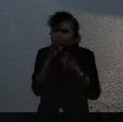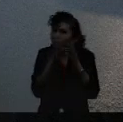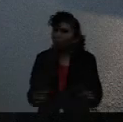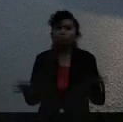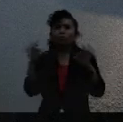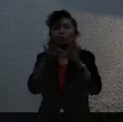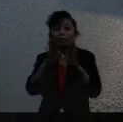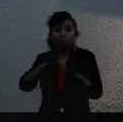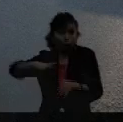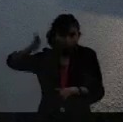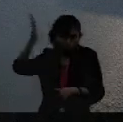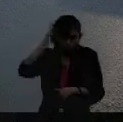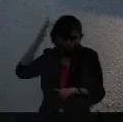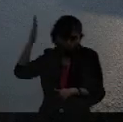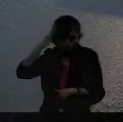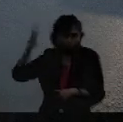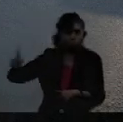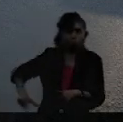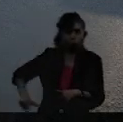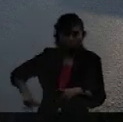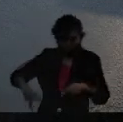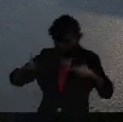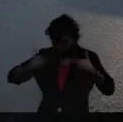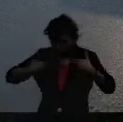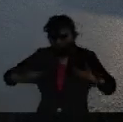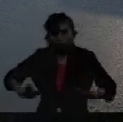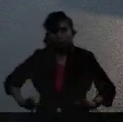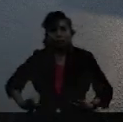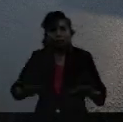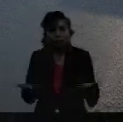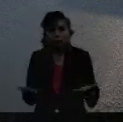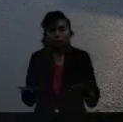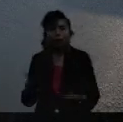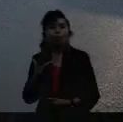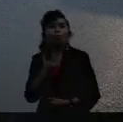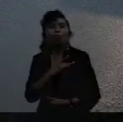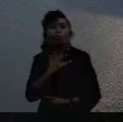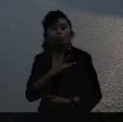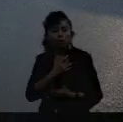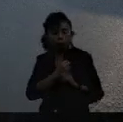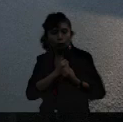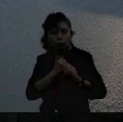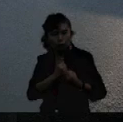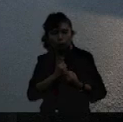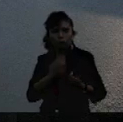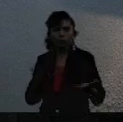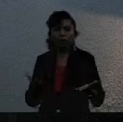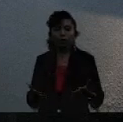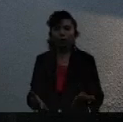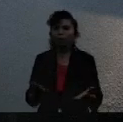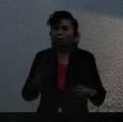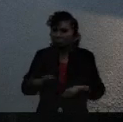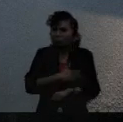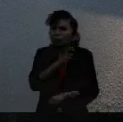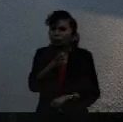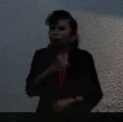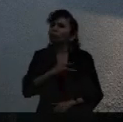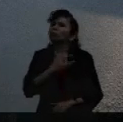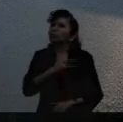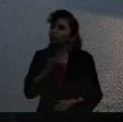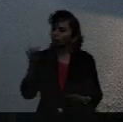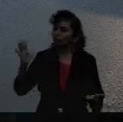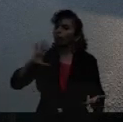encabezar Un gobierno humanista pero con corazón feminista Por ello me siento muy